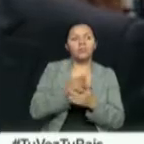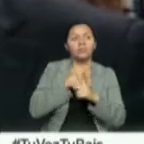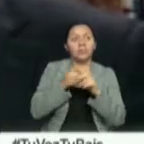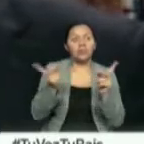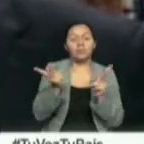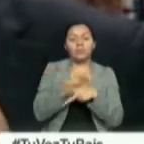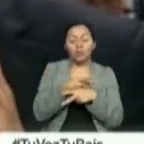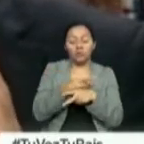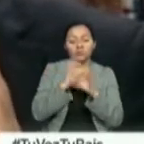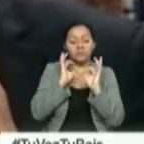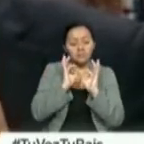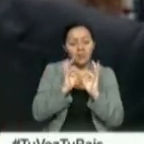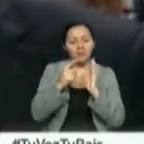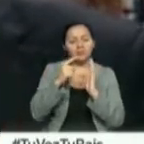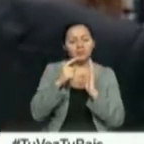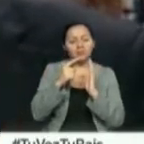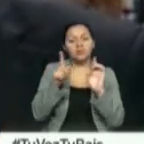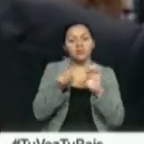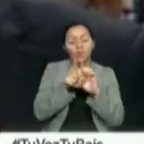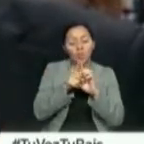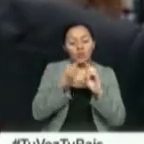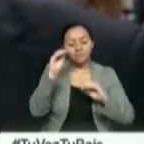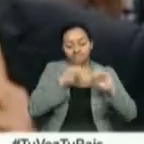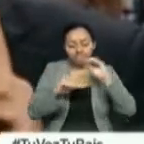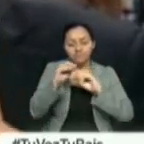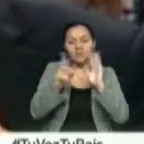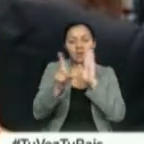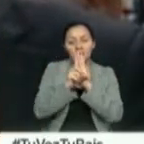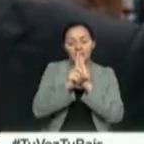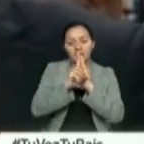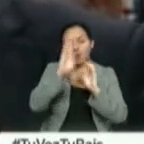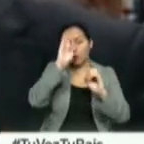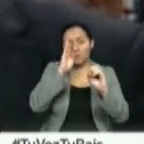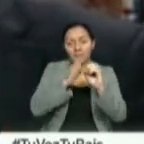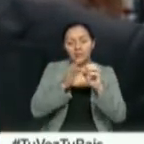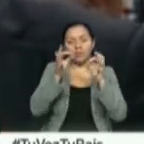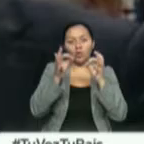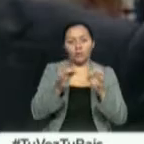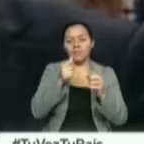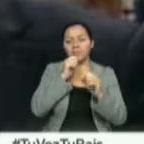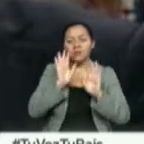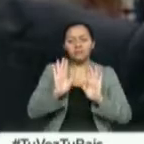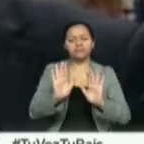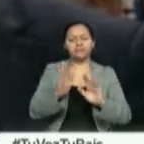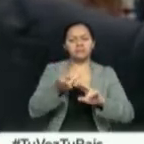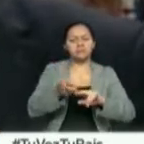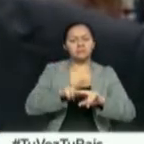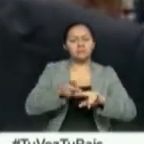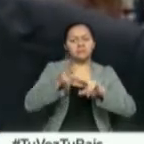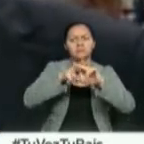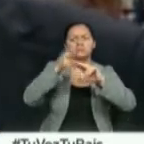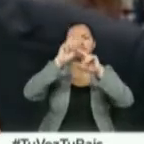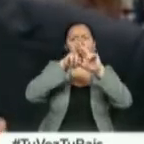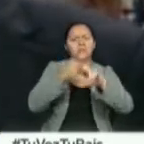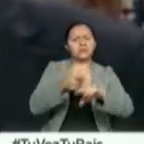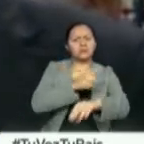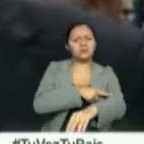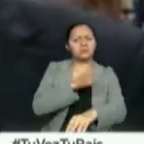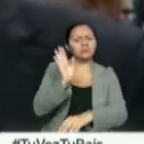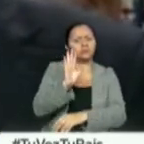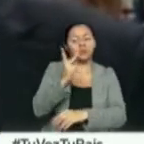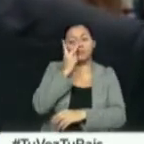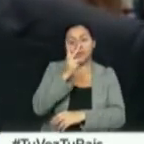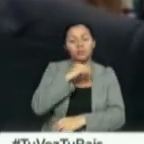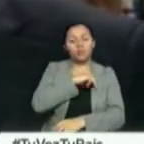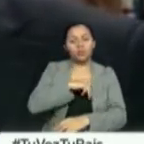producir un instrumento que efectivamente cumpla con su objetivo primario que es frenar la especulación del suelo y permita a